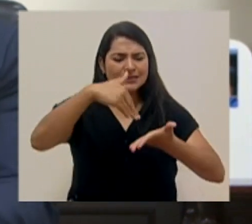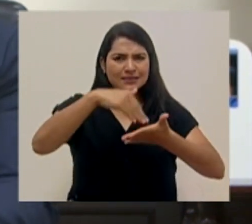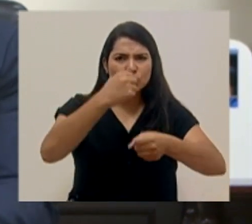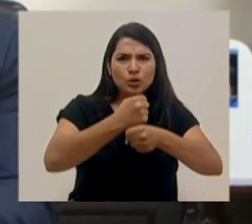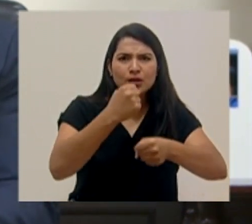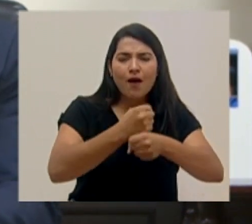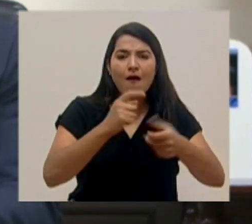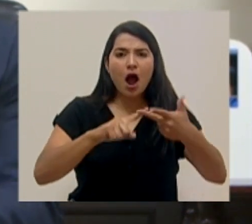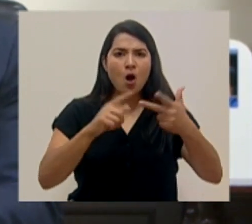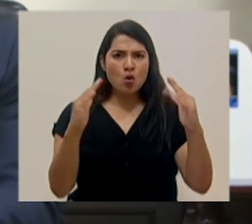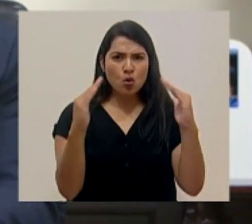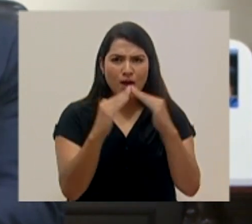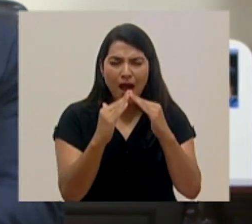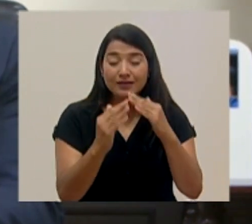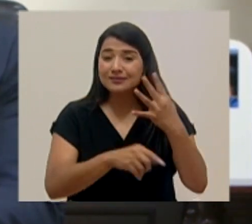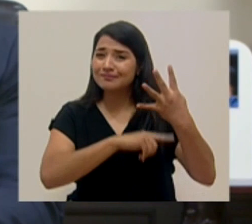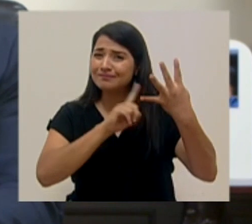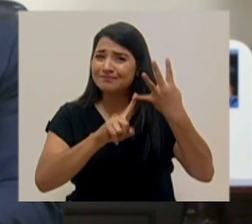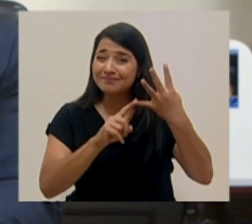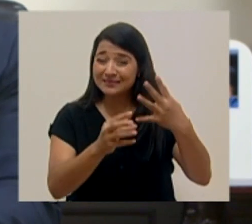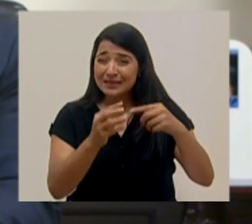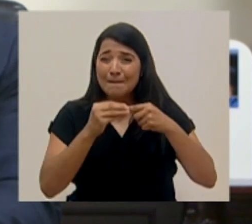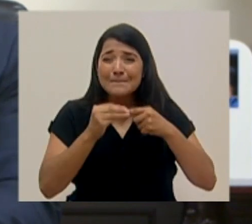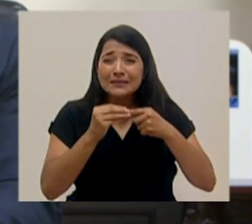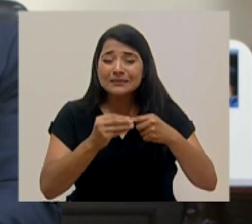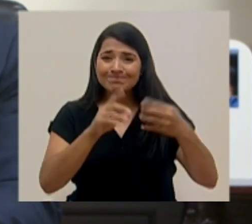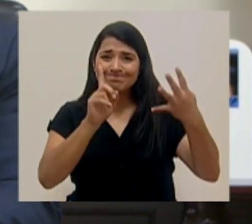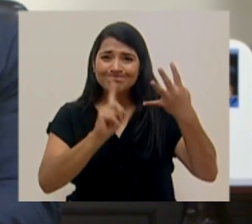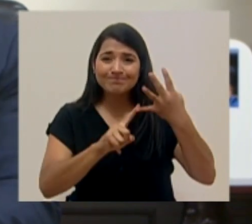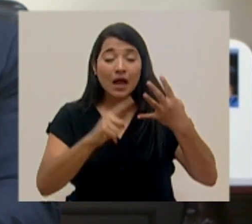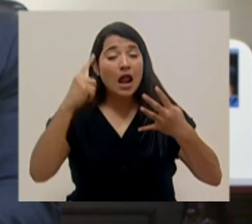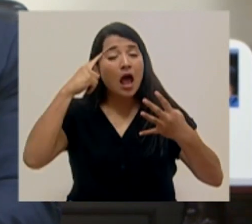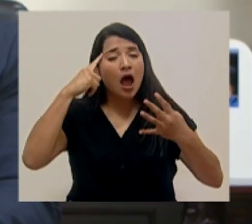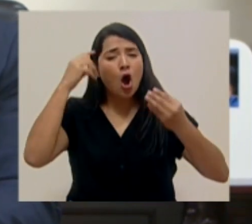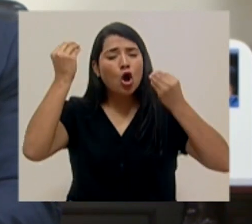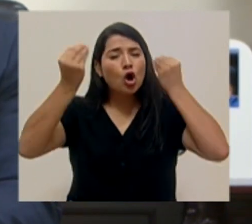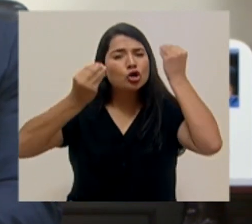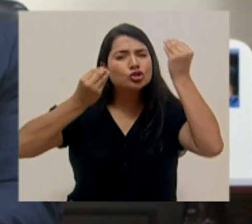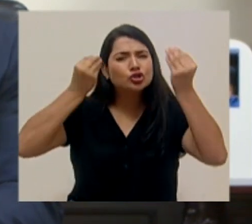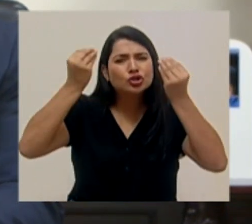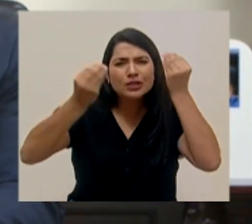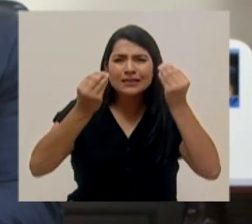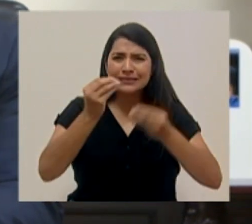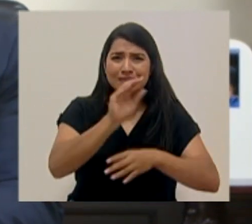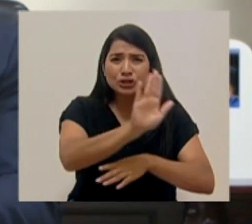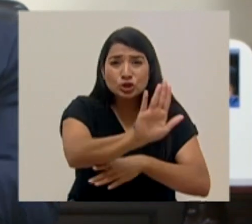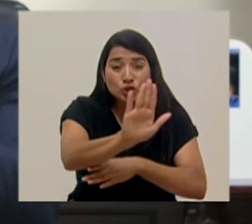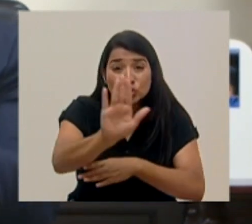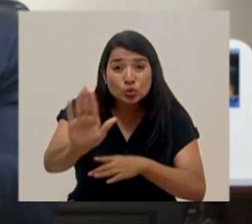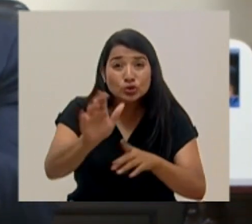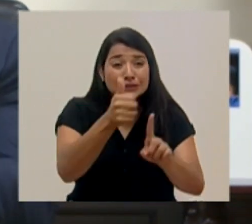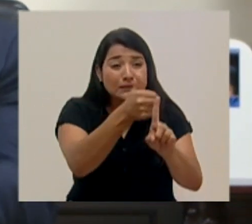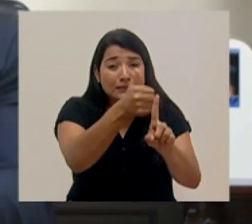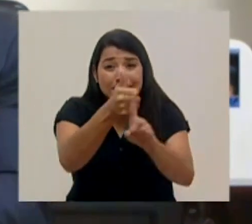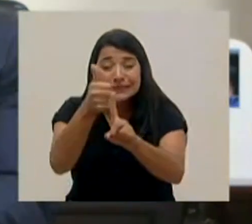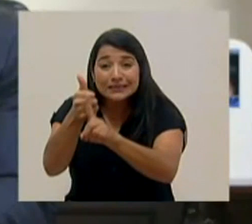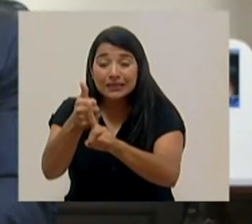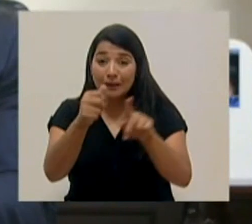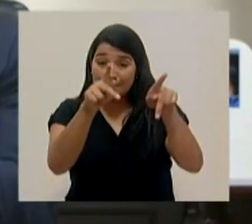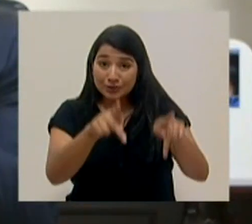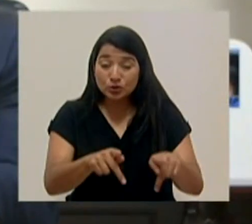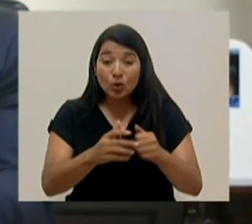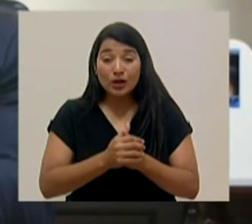las casas y sobre todo en la conciencia suya, la de cada